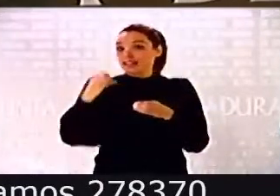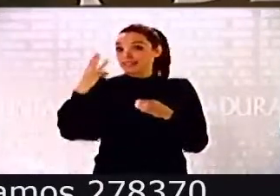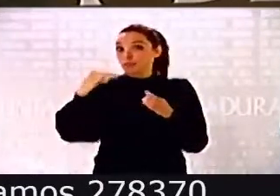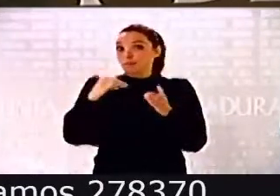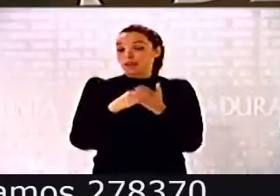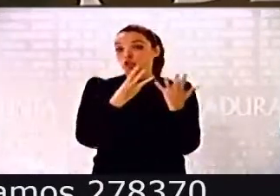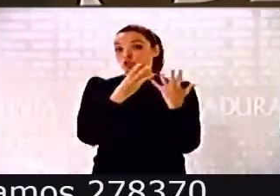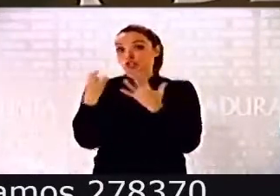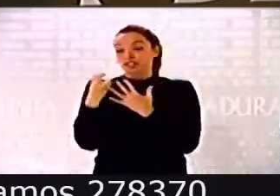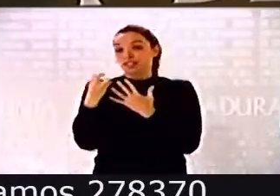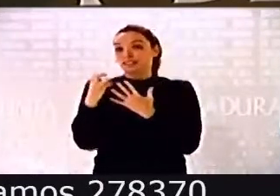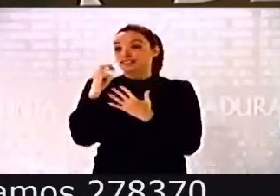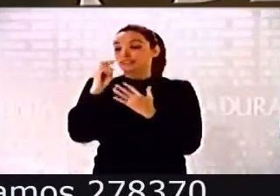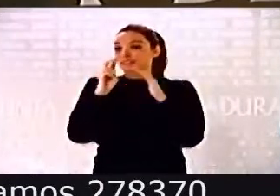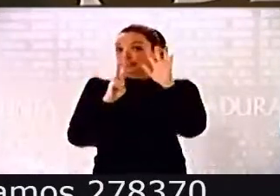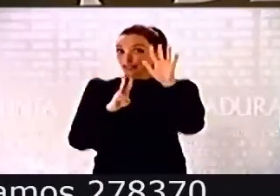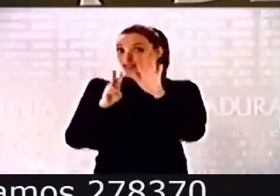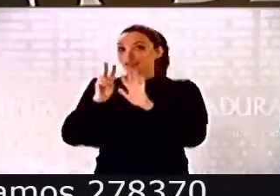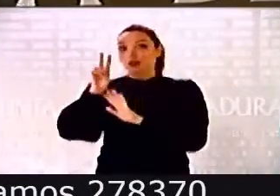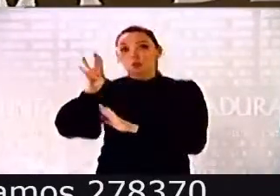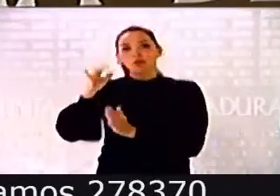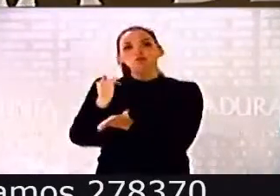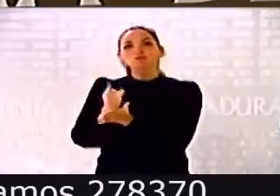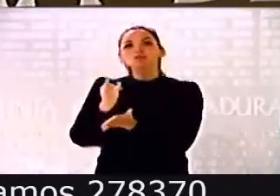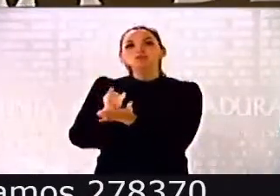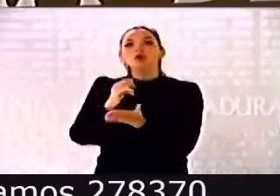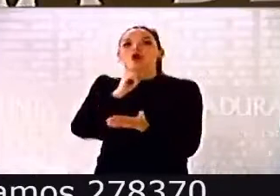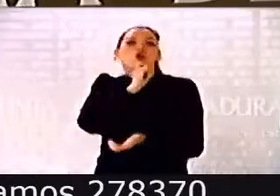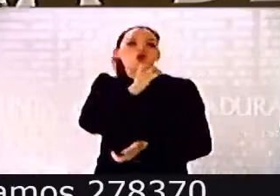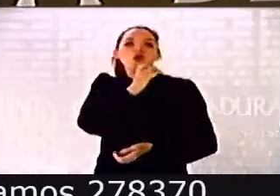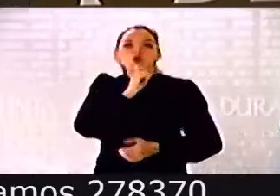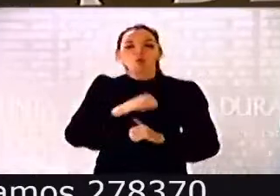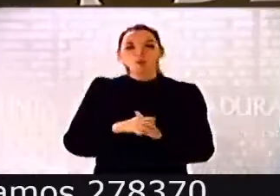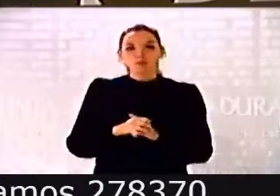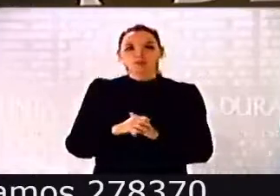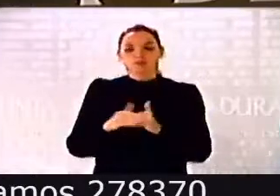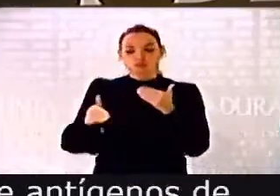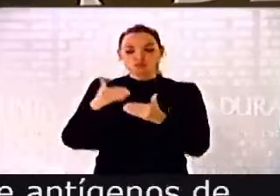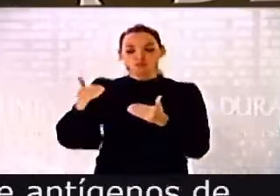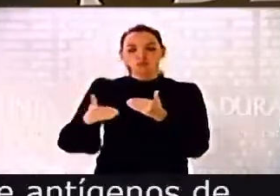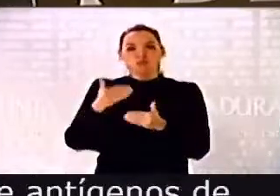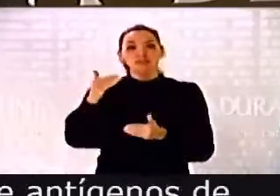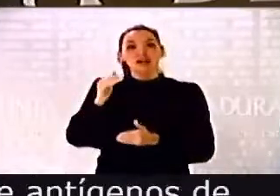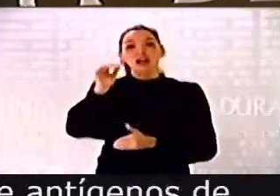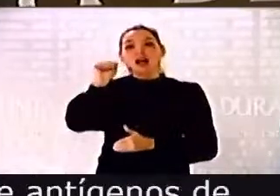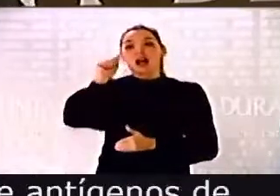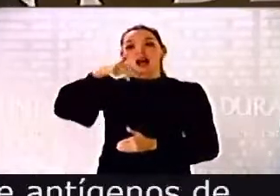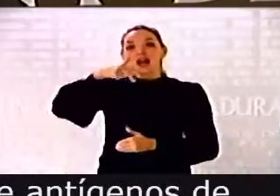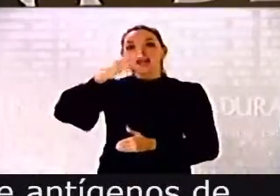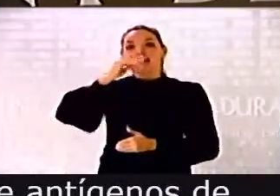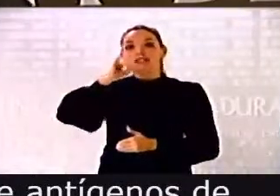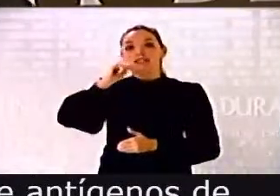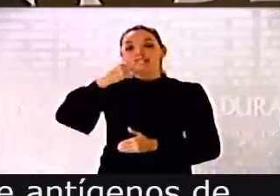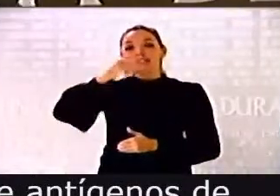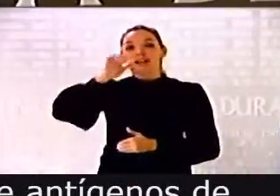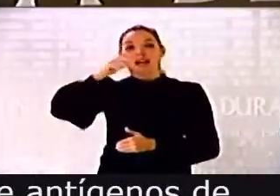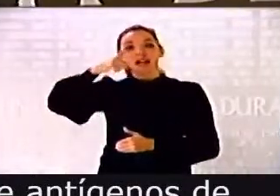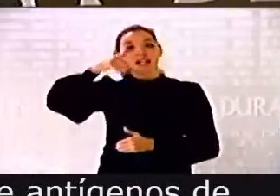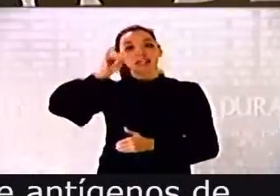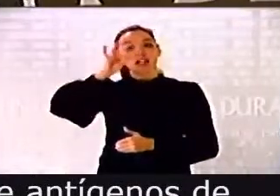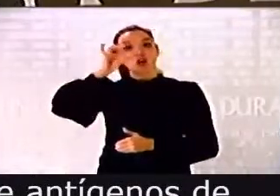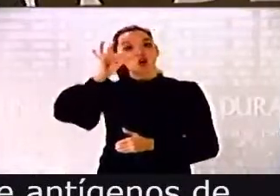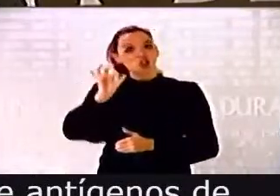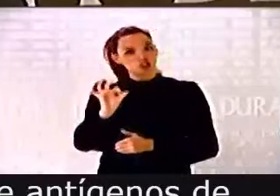3.874 son test de antígenos. Los test antigénicos de segunda generación están convirtiéndose ya, como les decía o como les